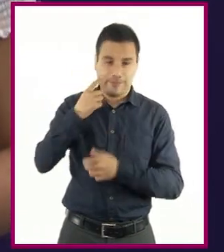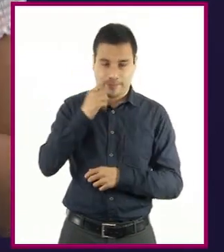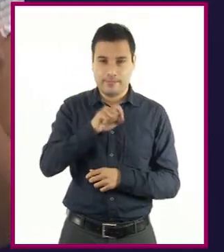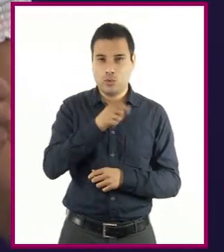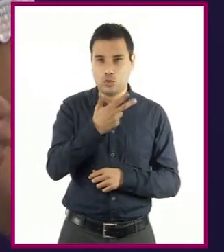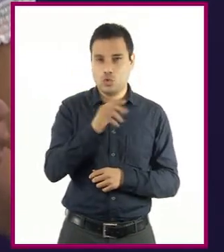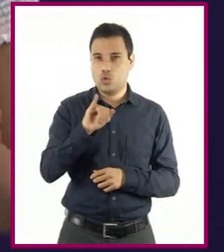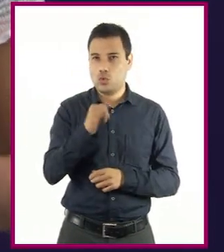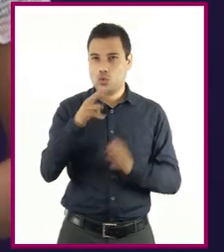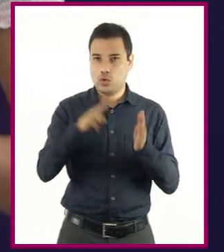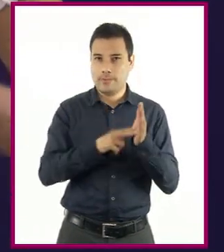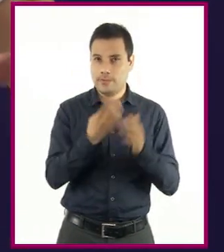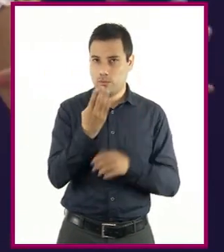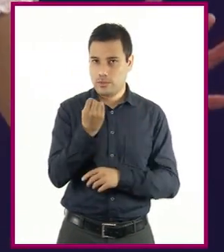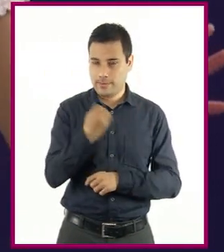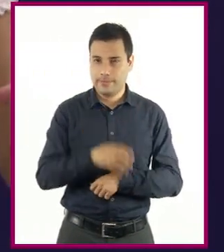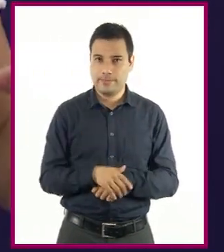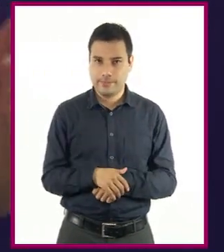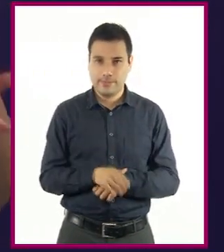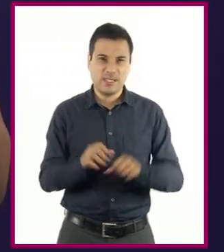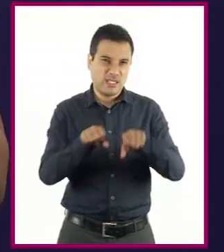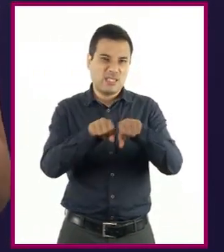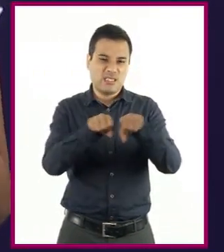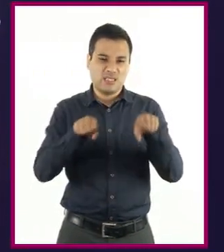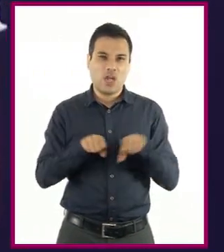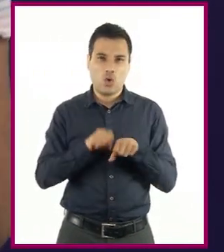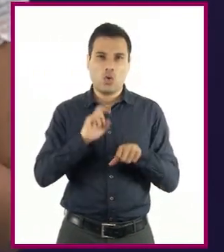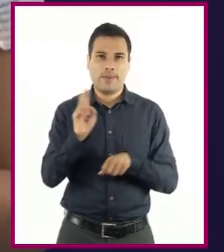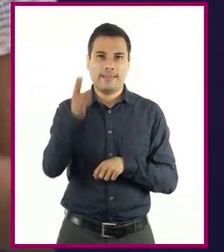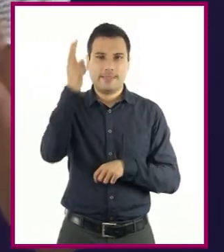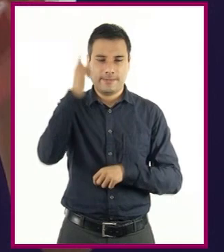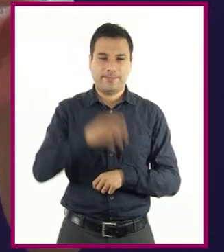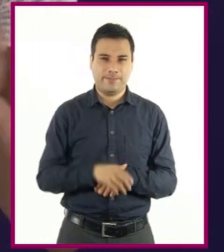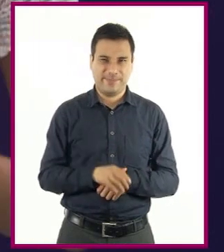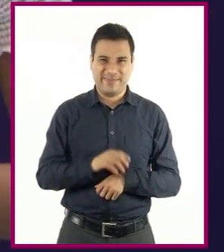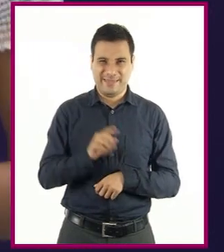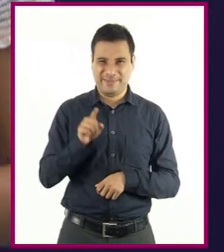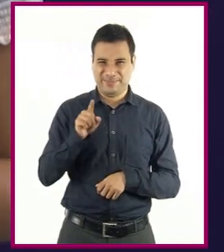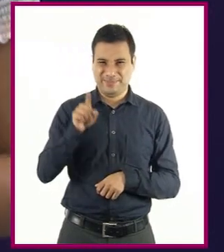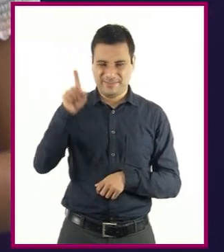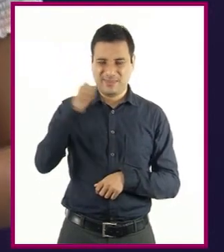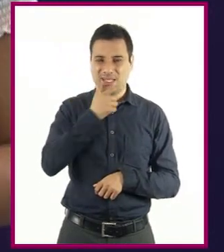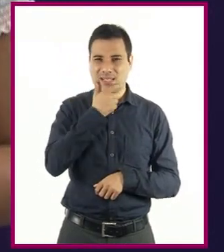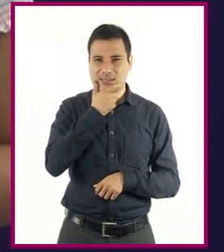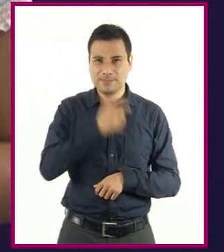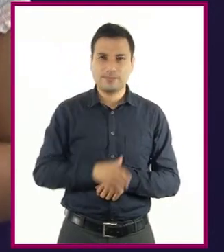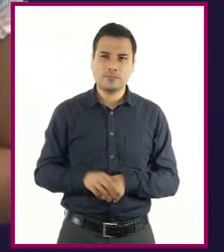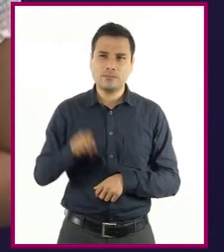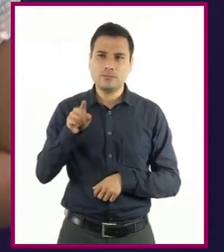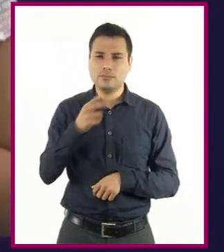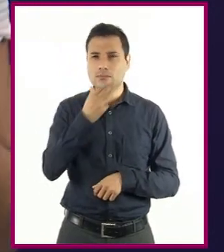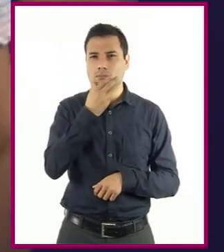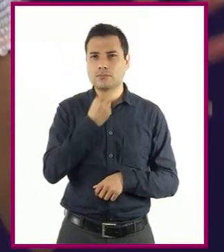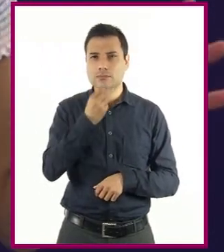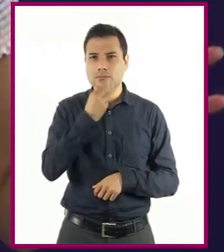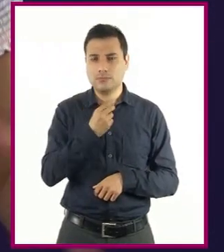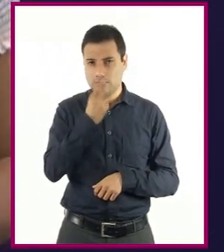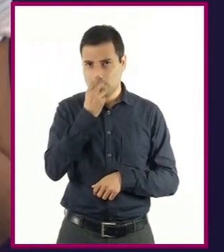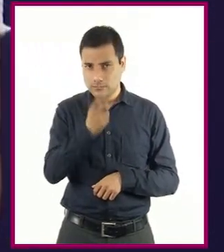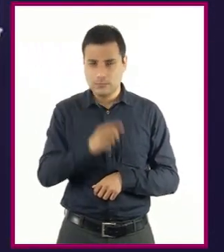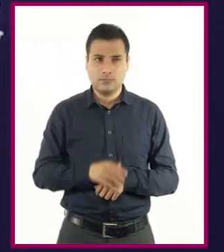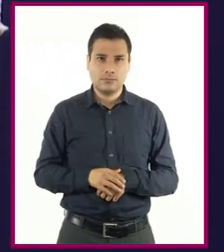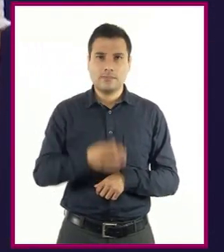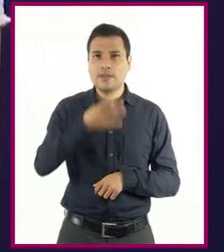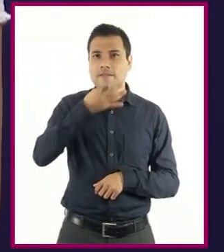de junio de 2009, en un salón de la Universidad de Cambridge, en Inglaterra, el científico organizó una